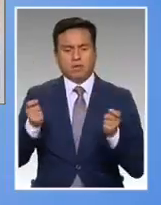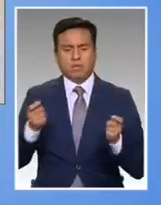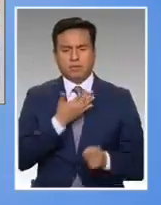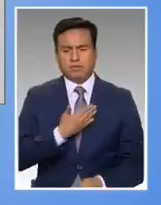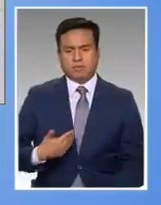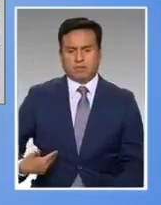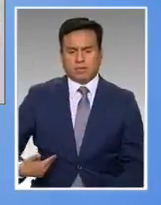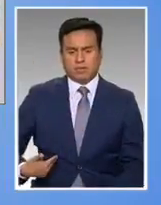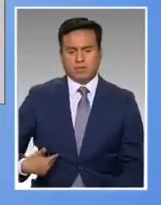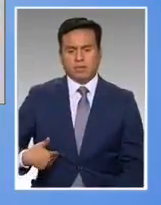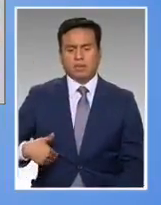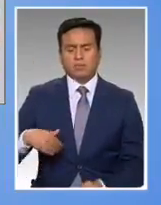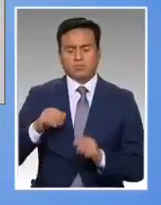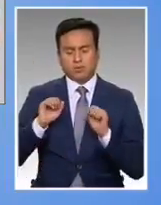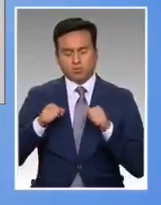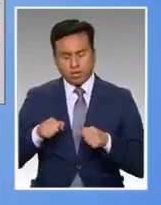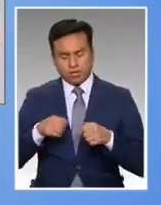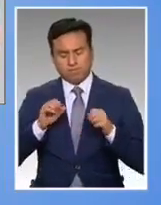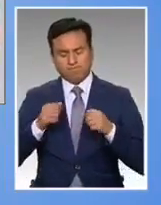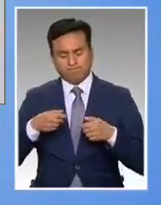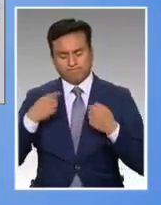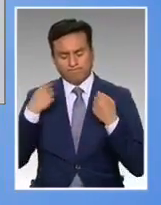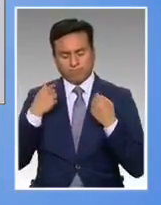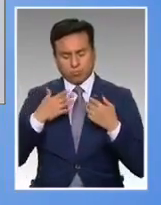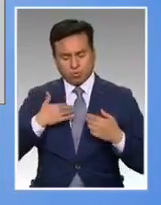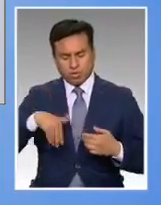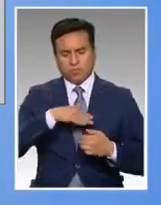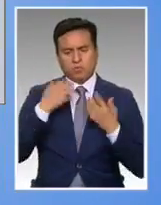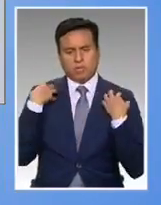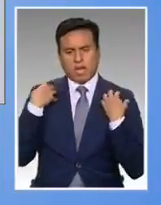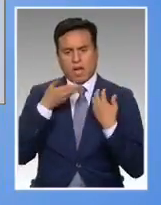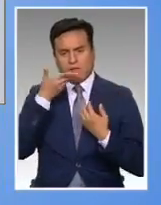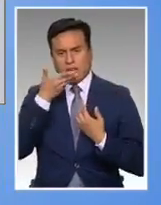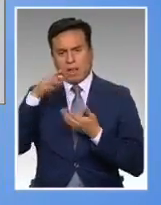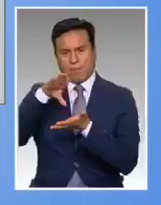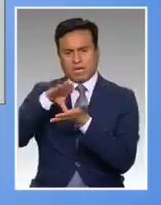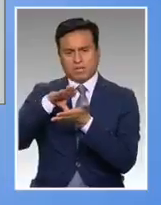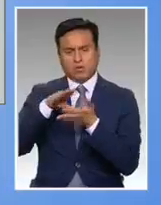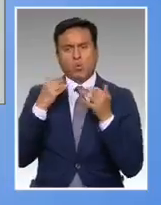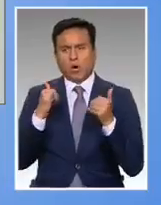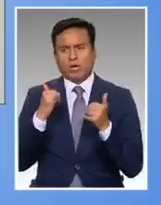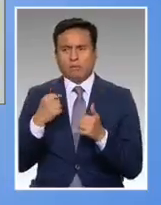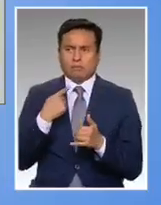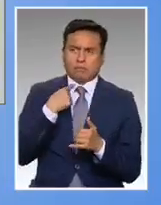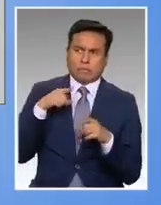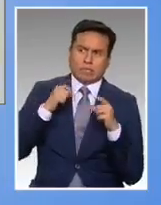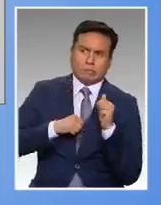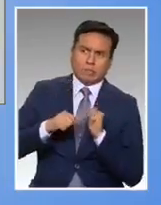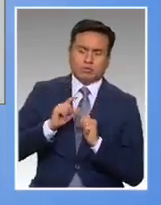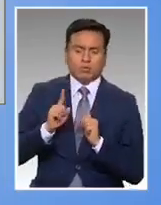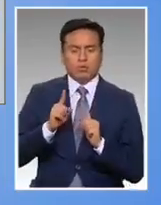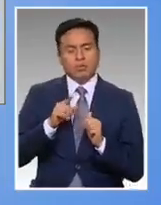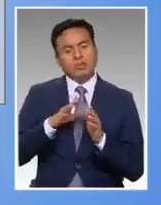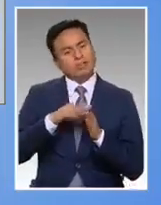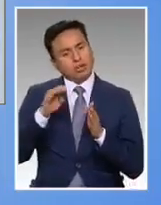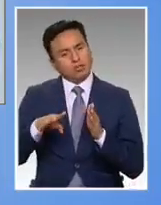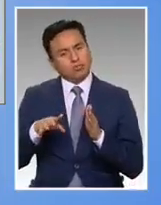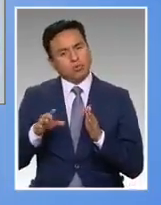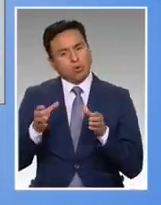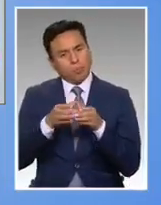la sumamos con coraje que nuestra responsabilidad es hablarle al país y no estar jugando a la víctima le pidió sacarlo su comando lo